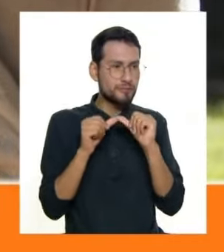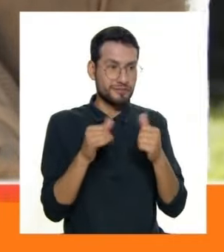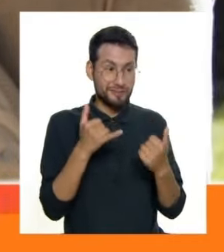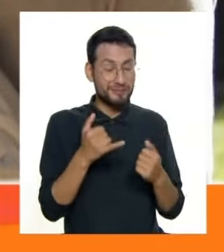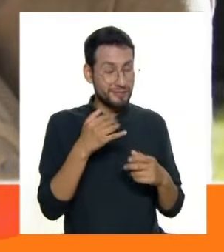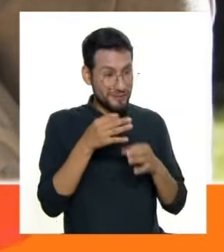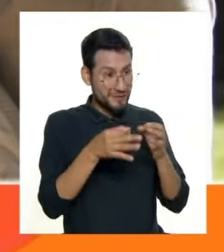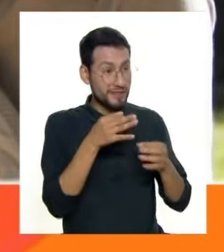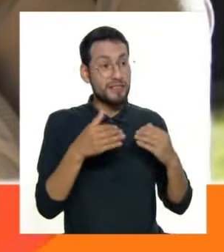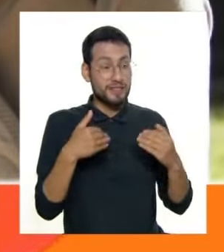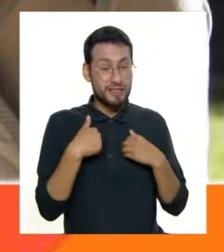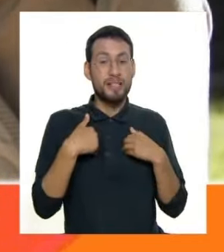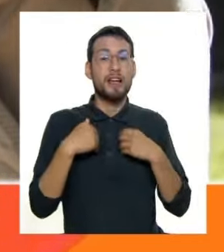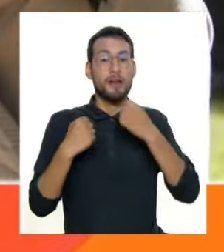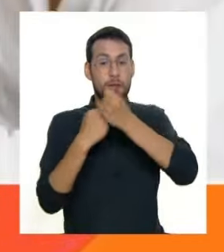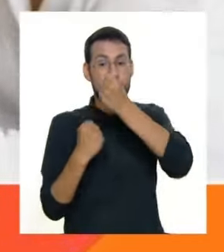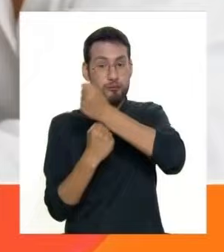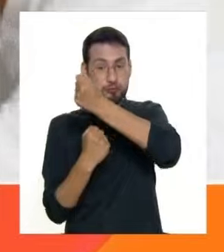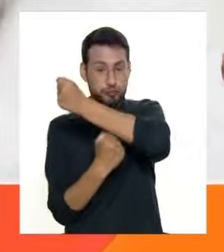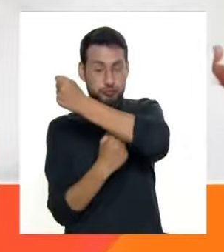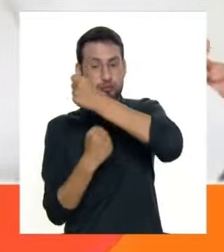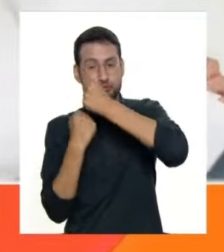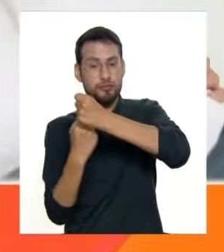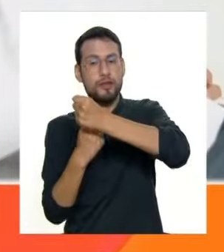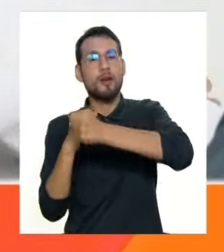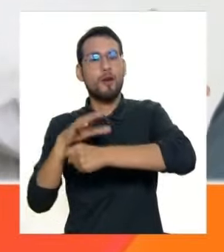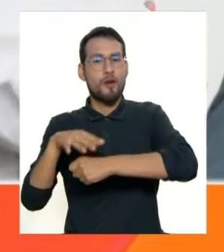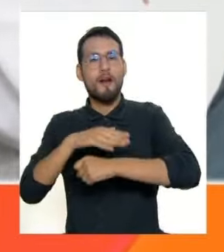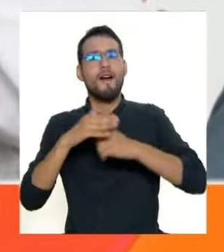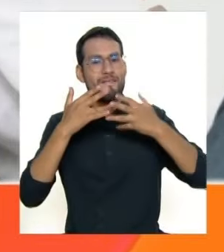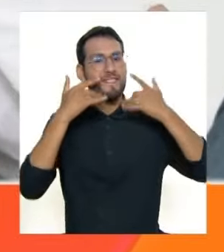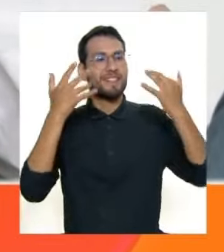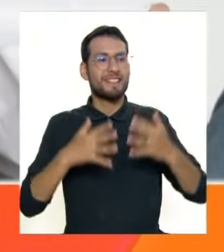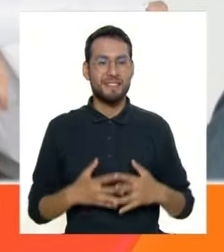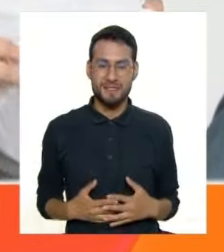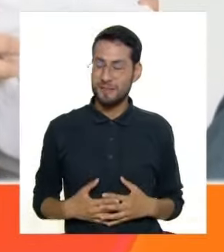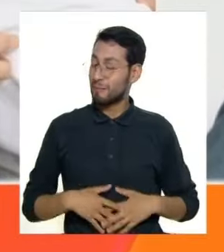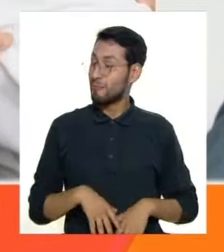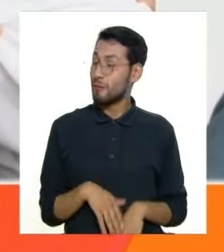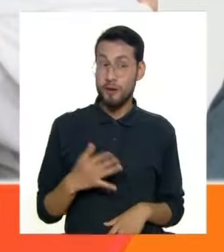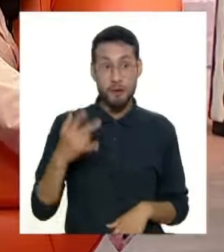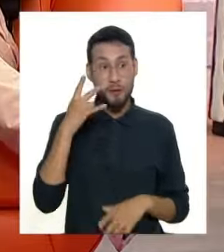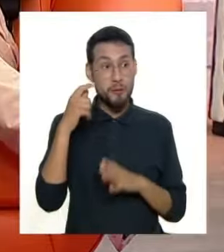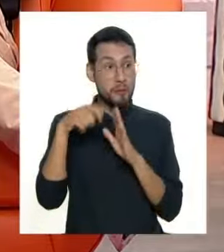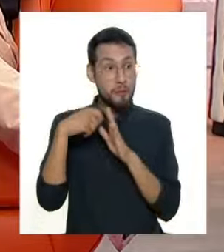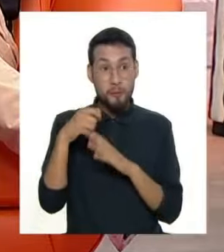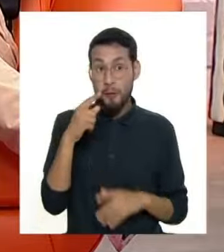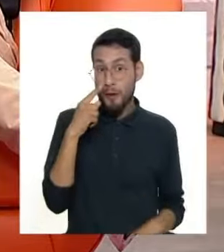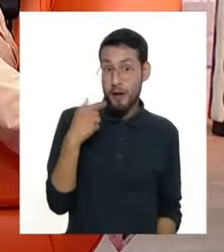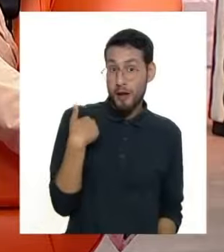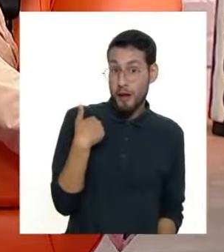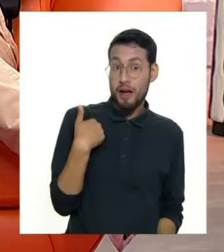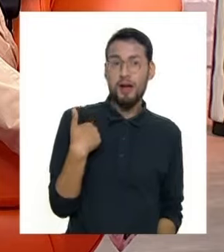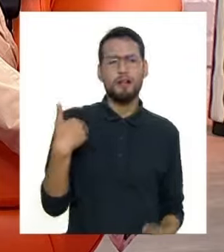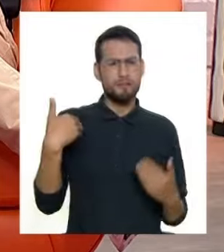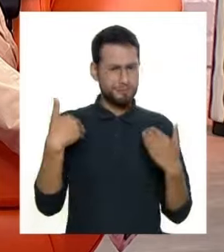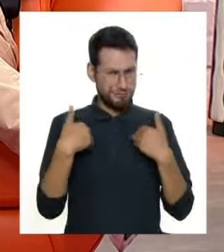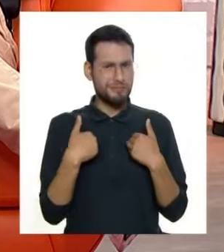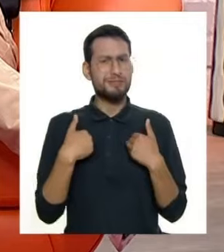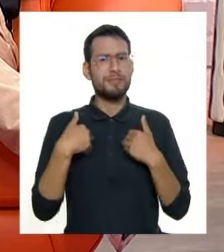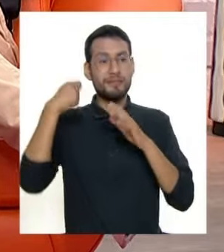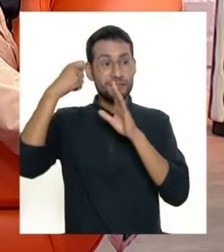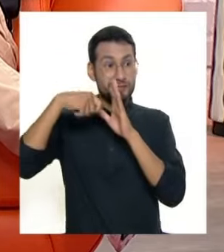en un minuto porque hay pilares para lograr la felicidad. Uh-huh. Vamos al video. ¿Sí? Tenemos sí.